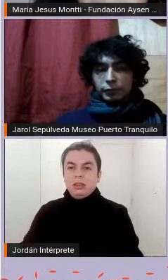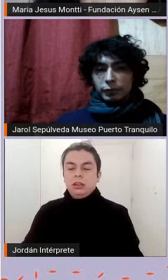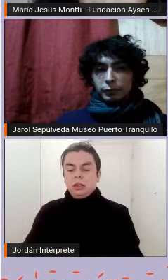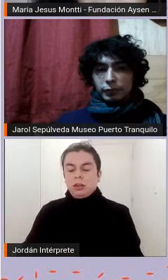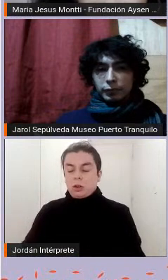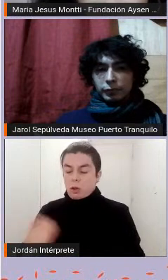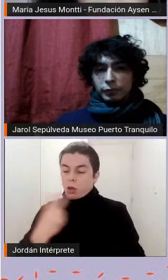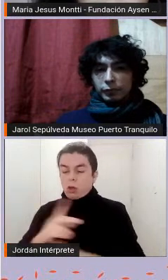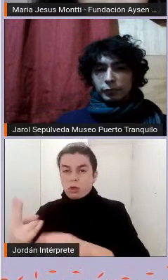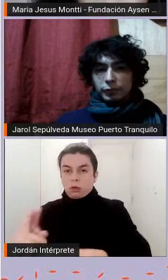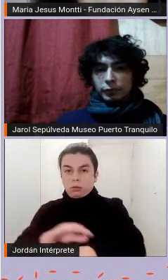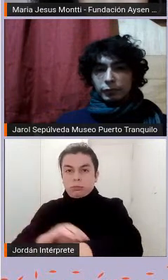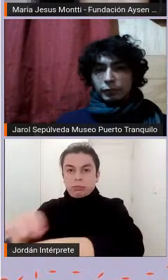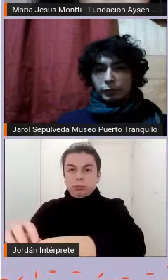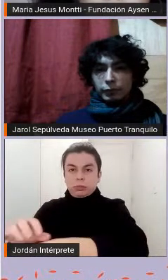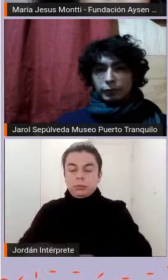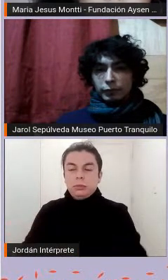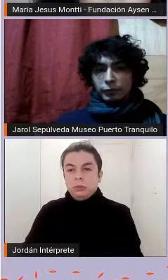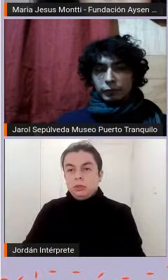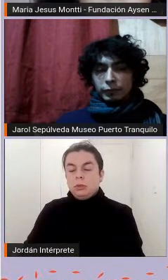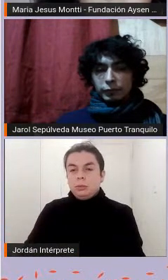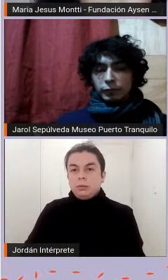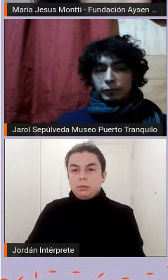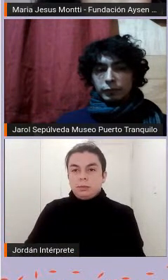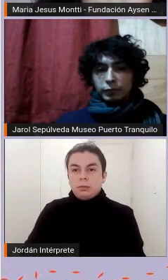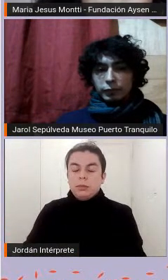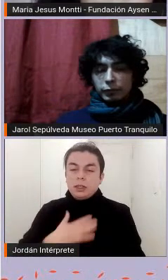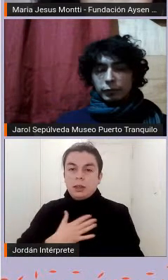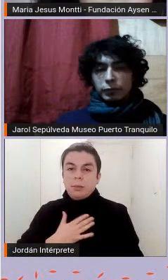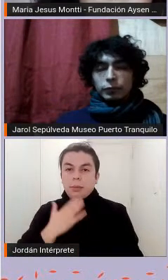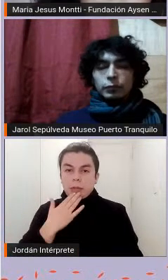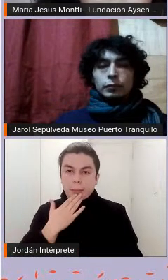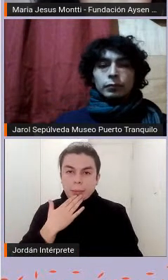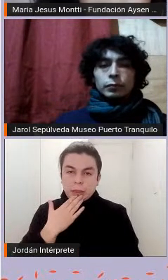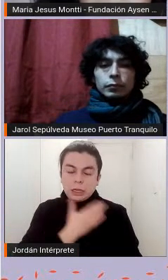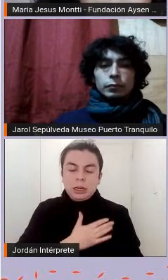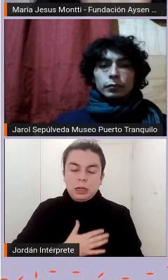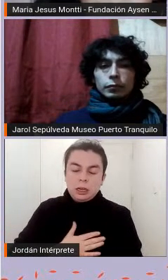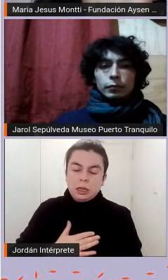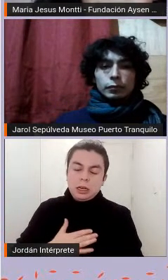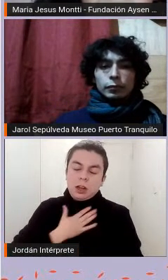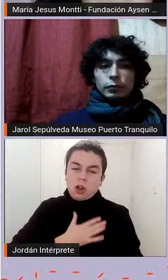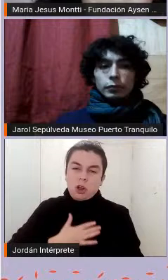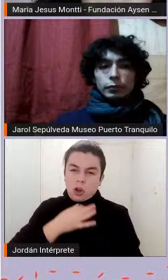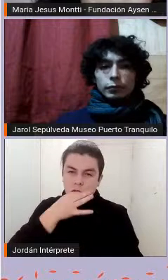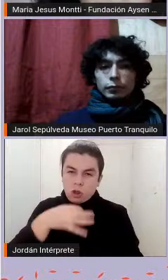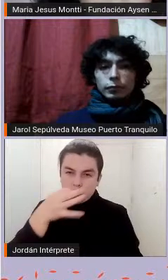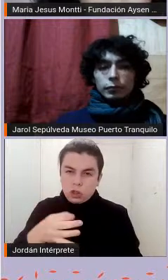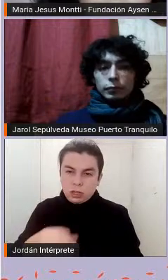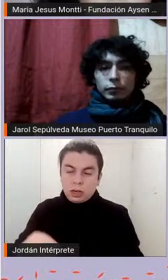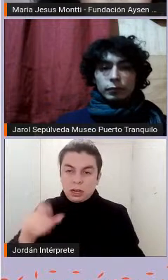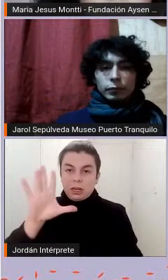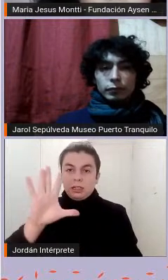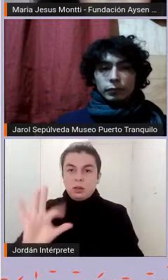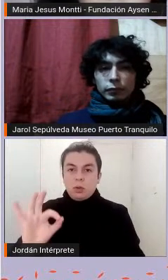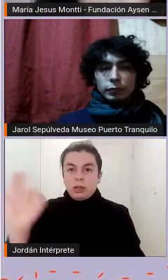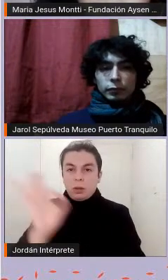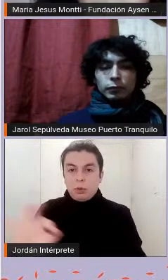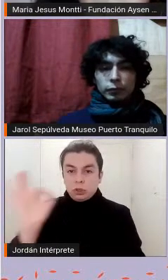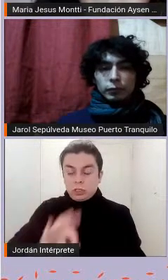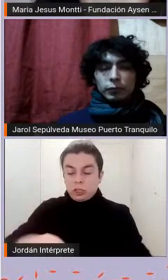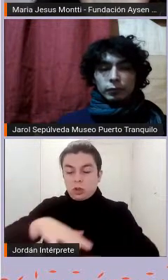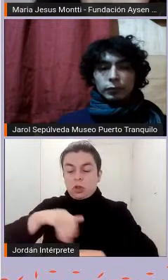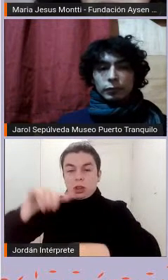que el 50% del territorio de la región de Aysén se encuentra dentro de alguna categoría de conservación,